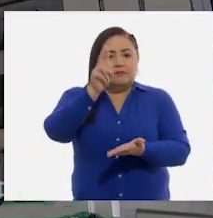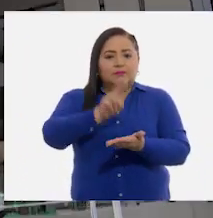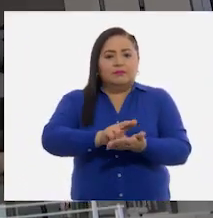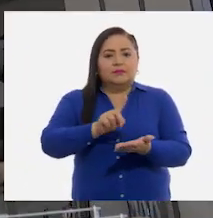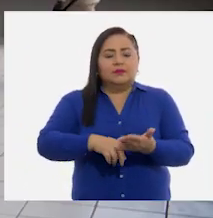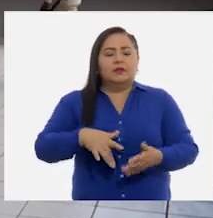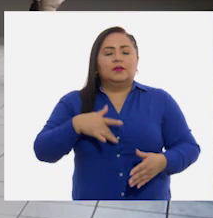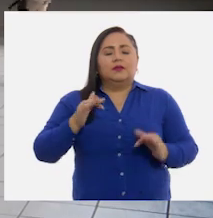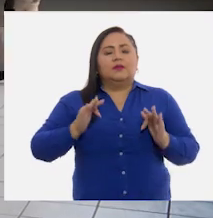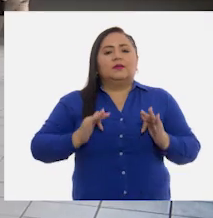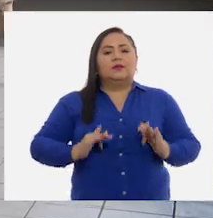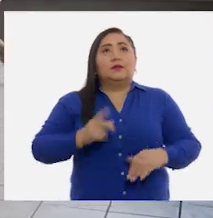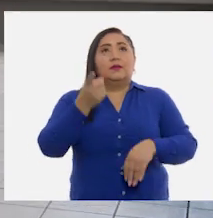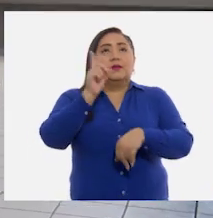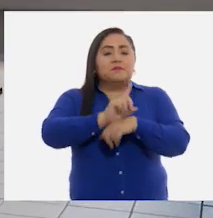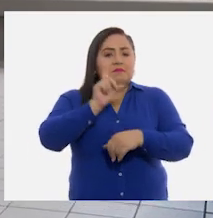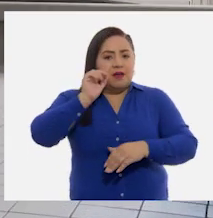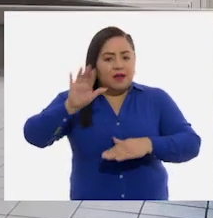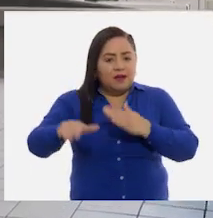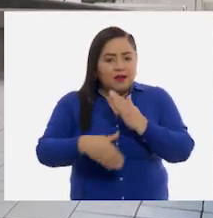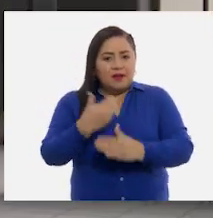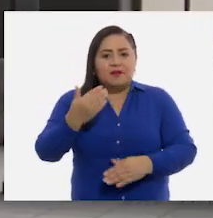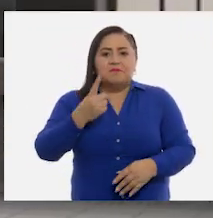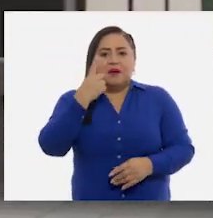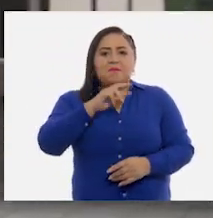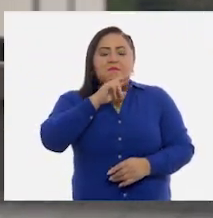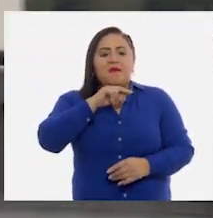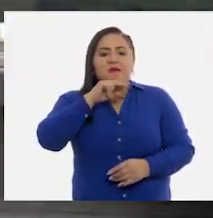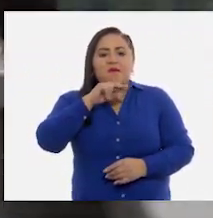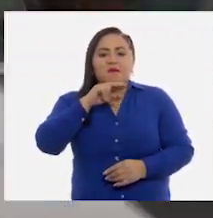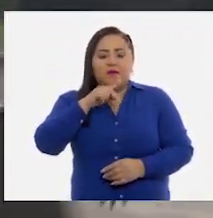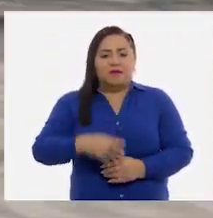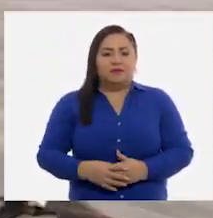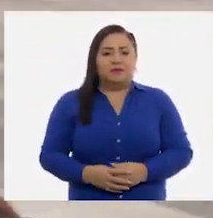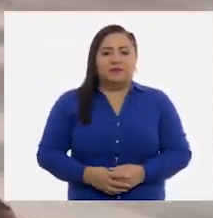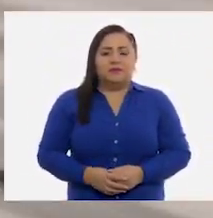da el aliento de que el día de mañana será mejor.